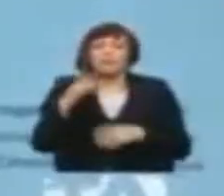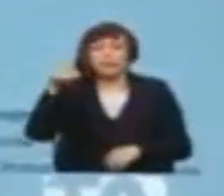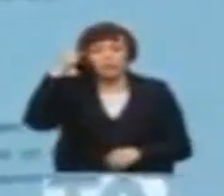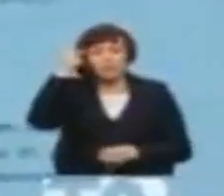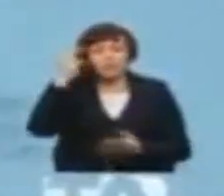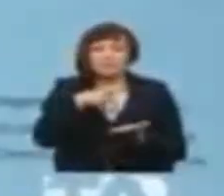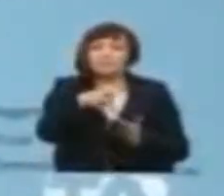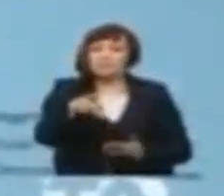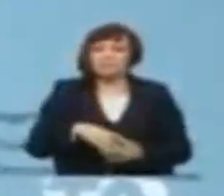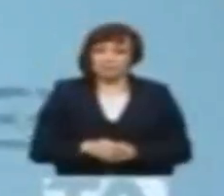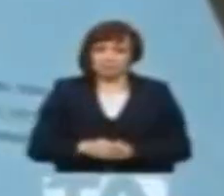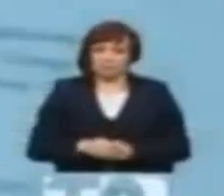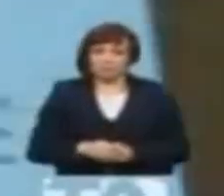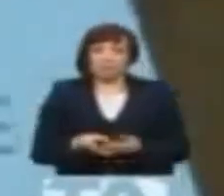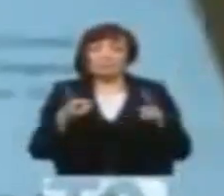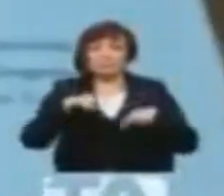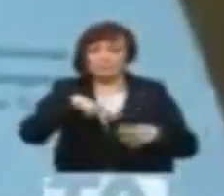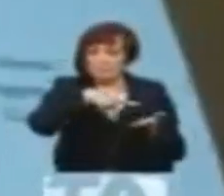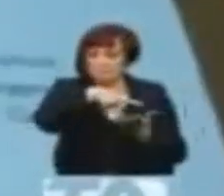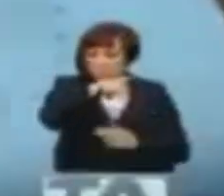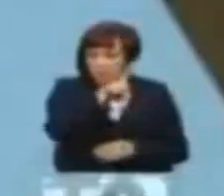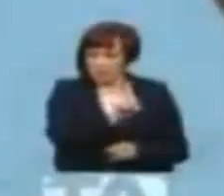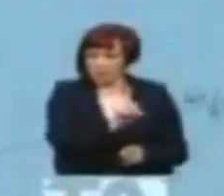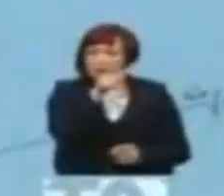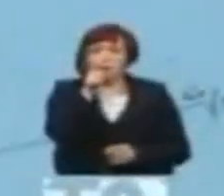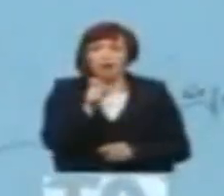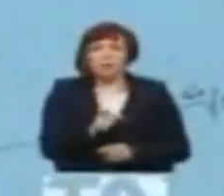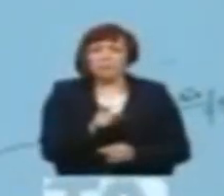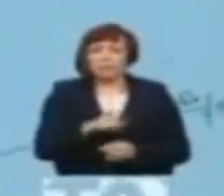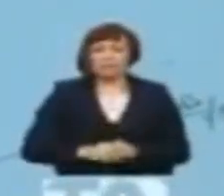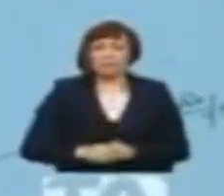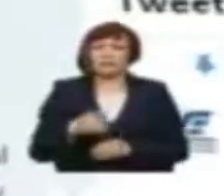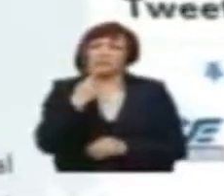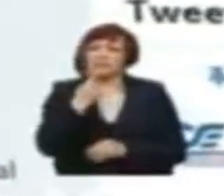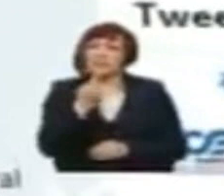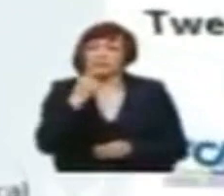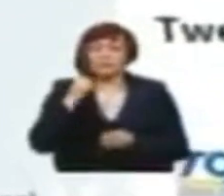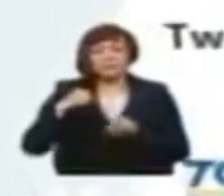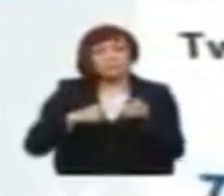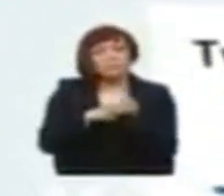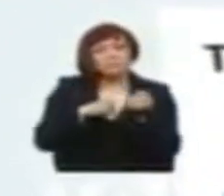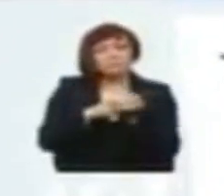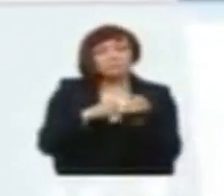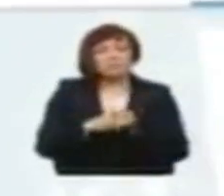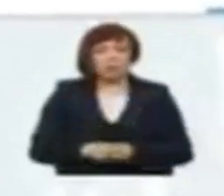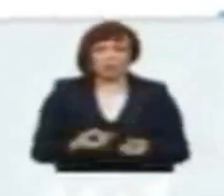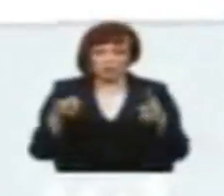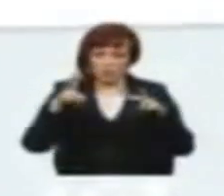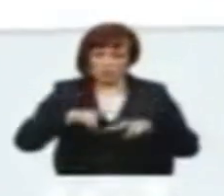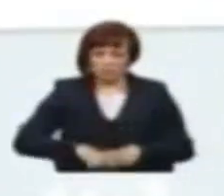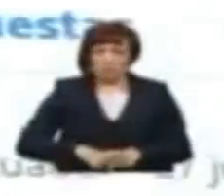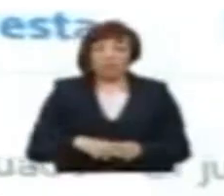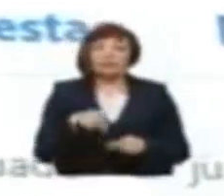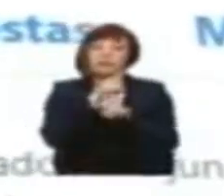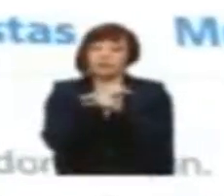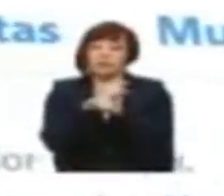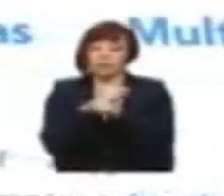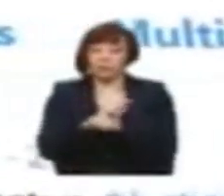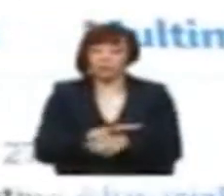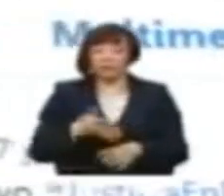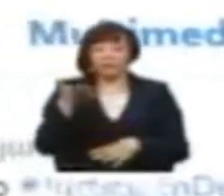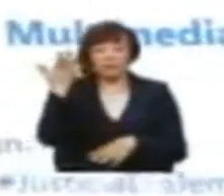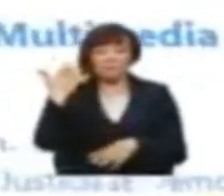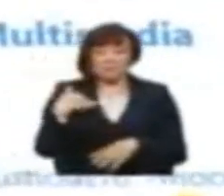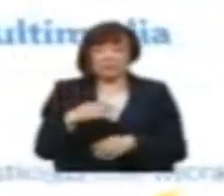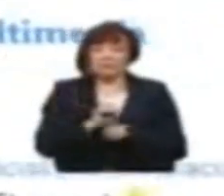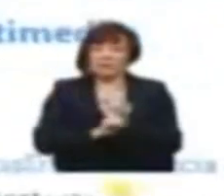le pagó para lograr más número de seguidores en ambas plataformas. A 2018 en Twitter, el Tribunal